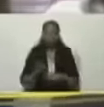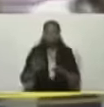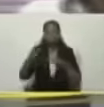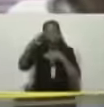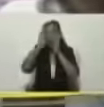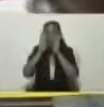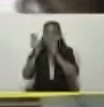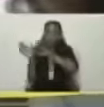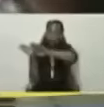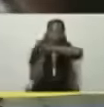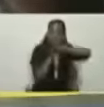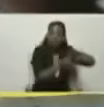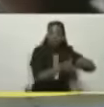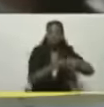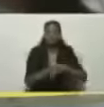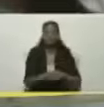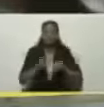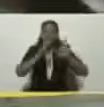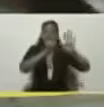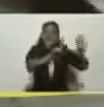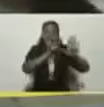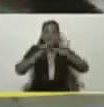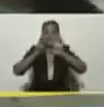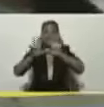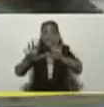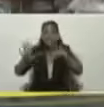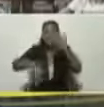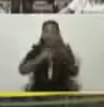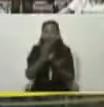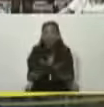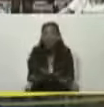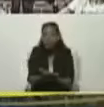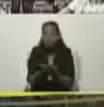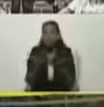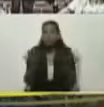14.7%. Y de 65 años